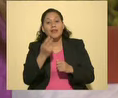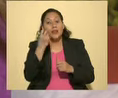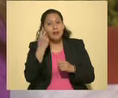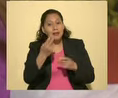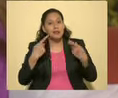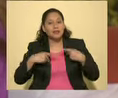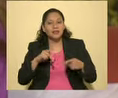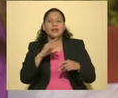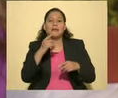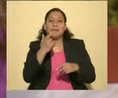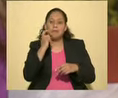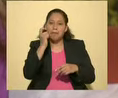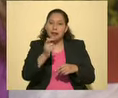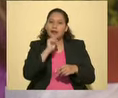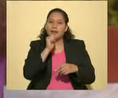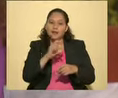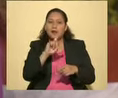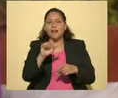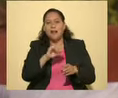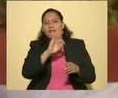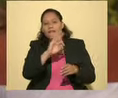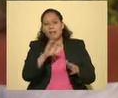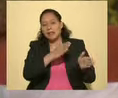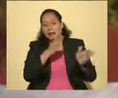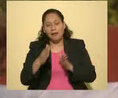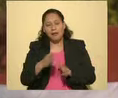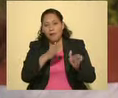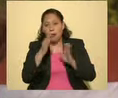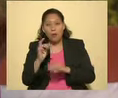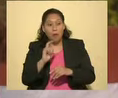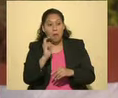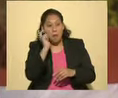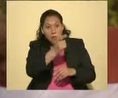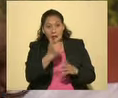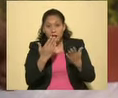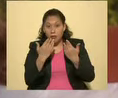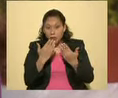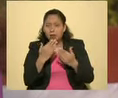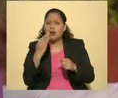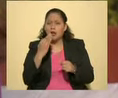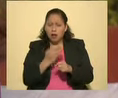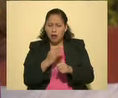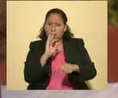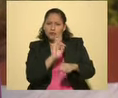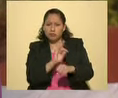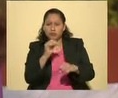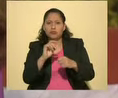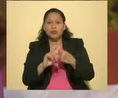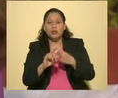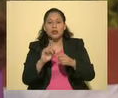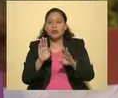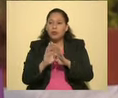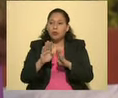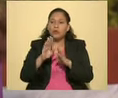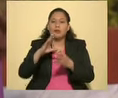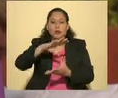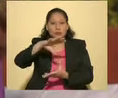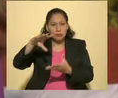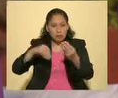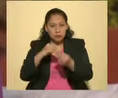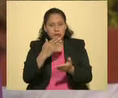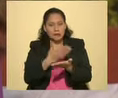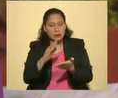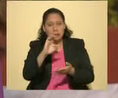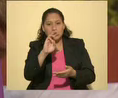que son morosas, ajá, o que no tienen para pagar, existe una opción, que son las reparadoras de crédito. ¿En qué consisten